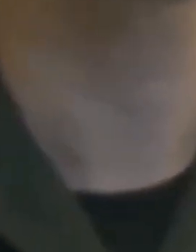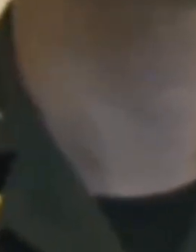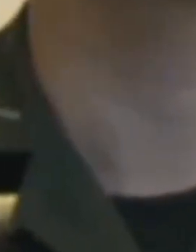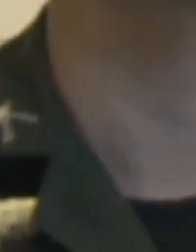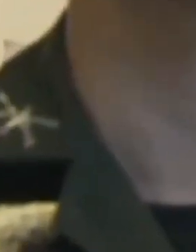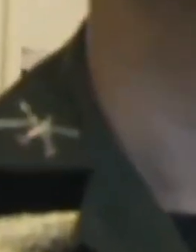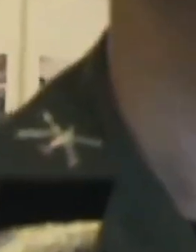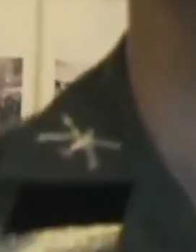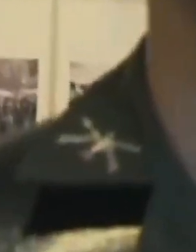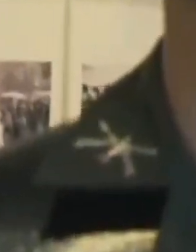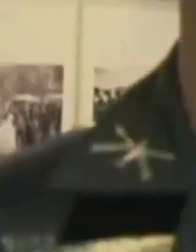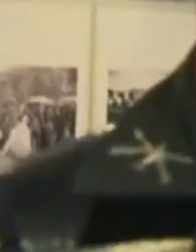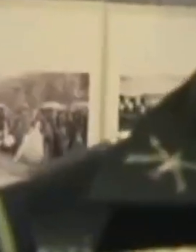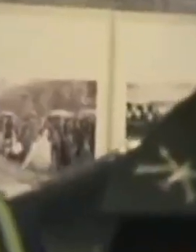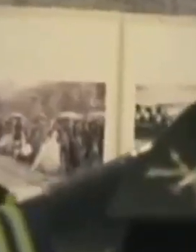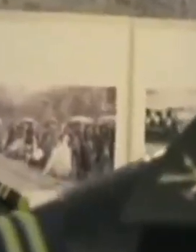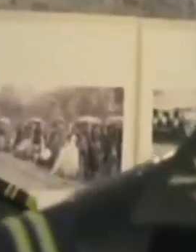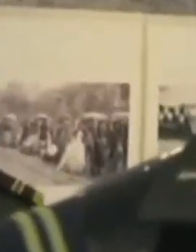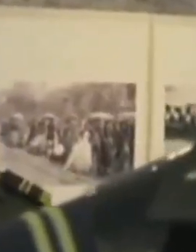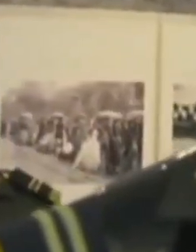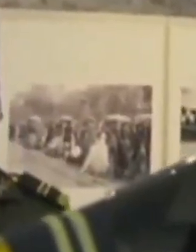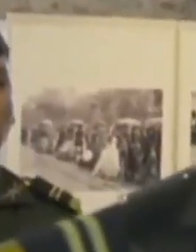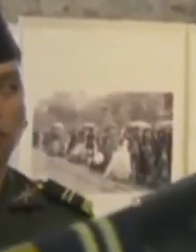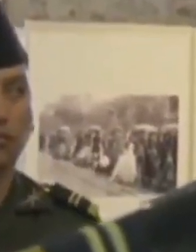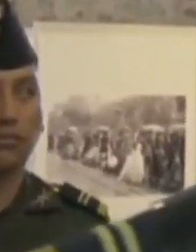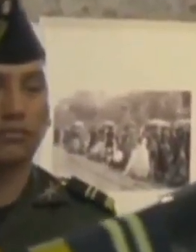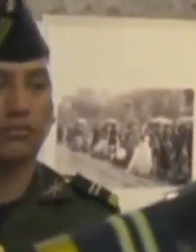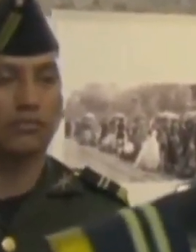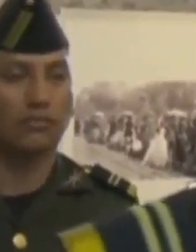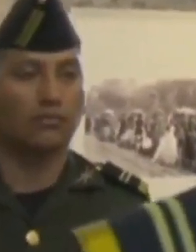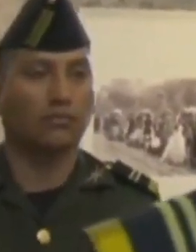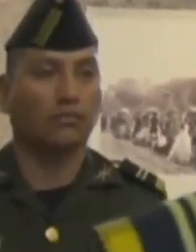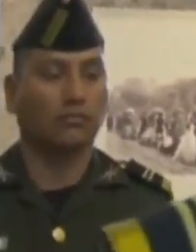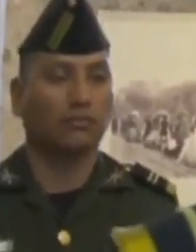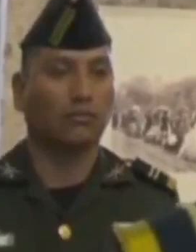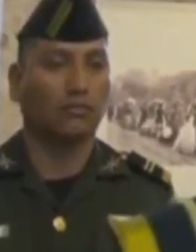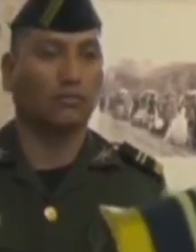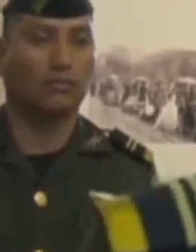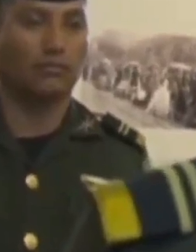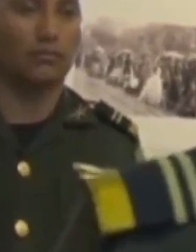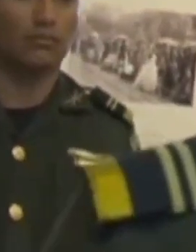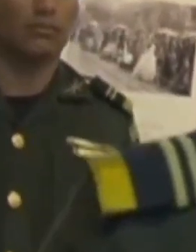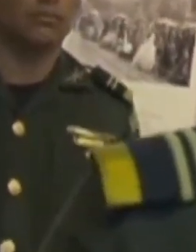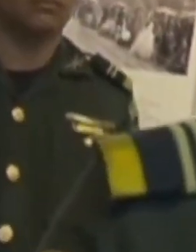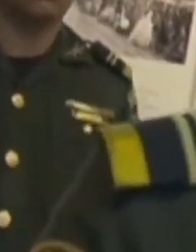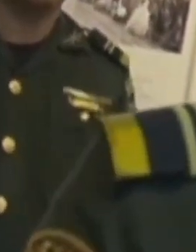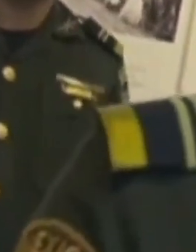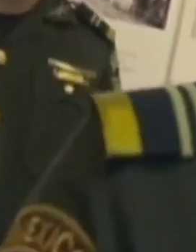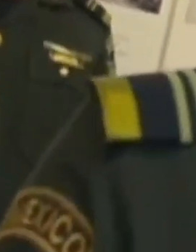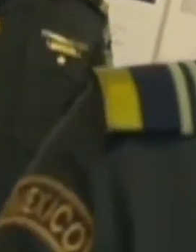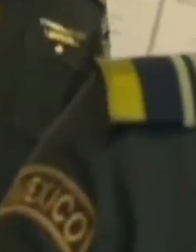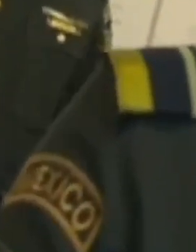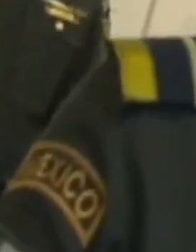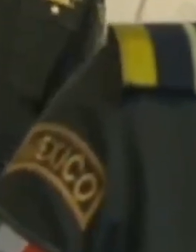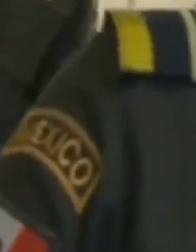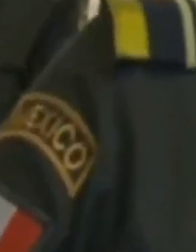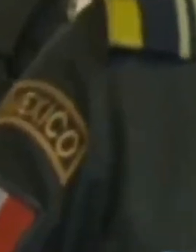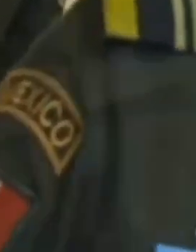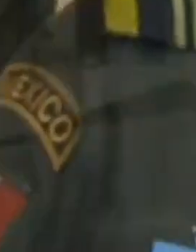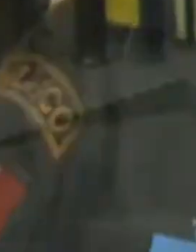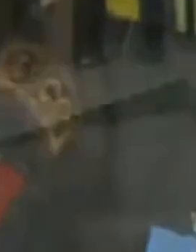y al paso del tiempo fue enterándose y conociendo con mayor detalle lo que sucedía en todo